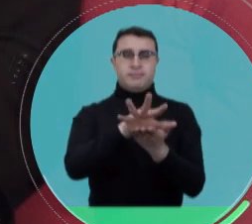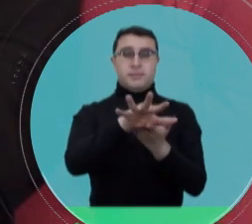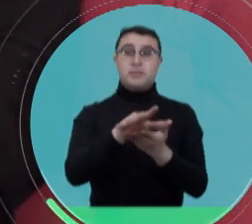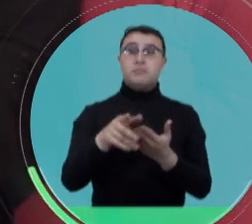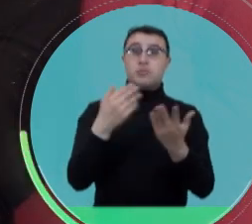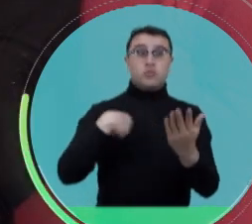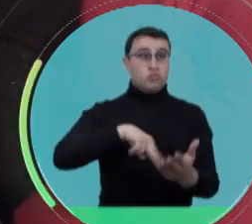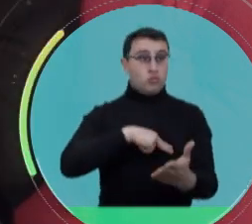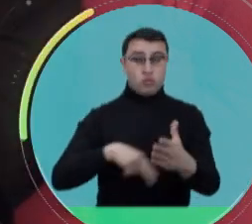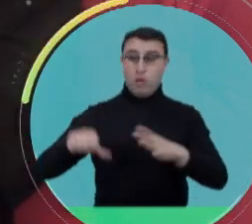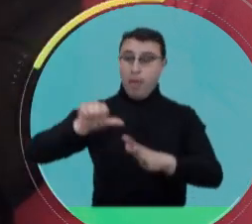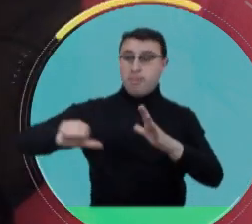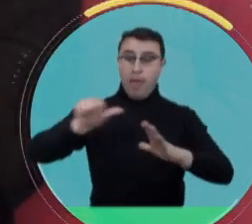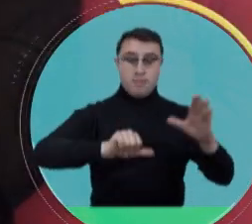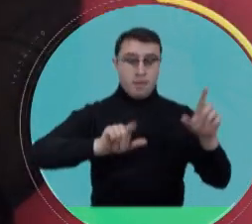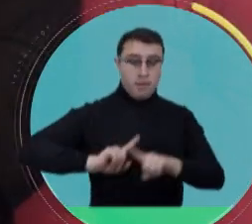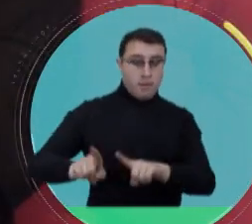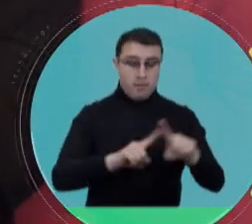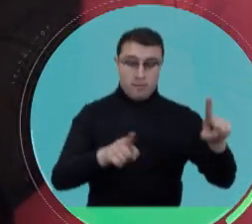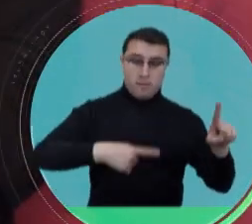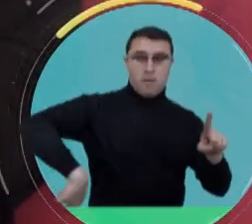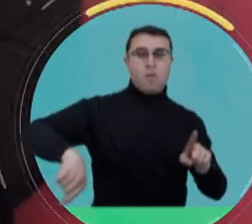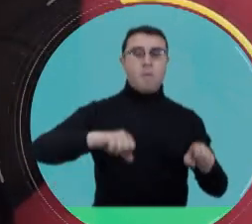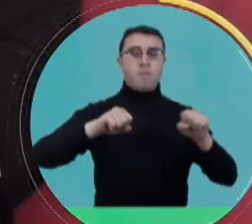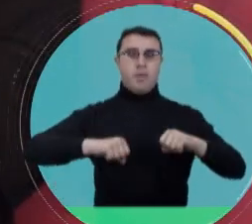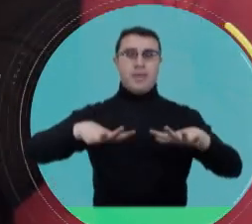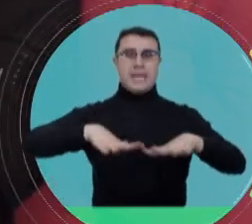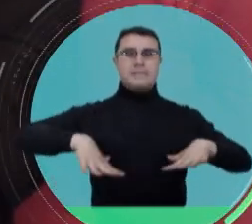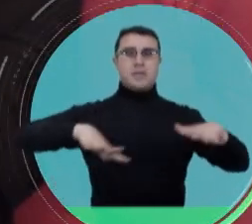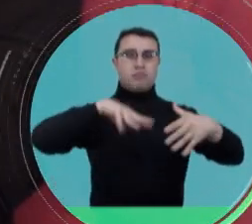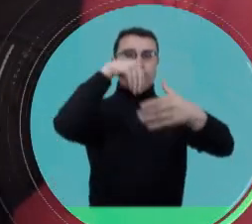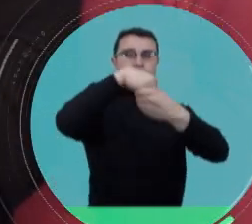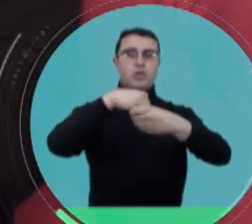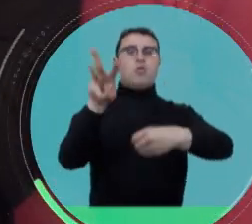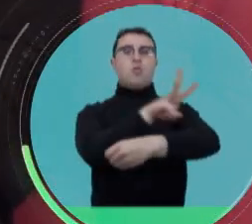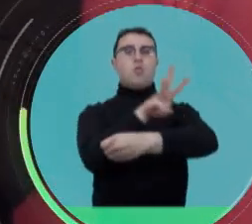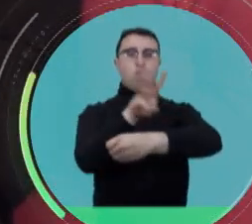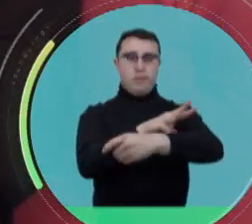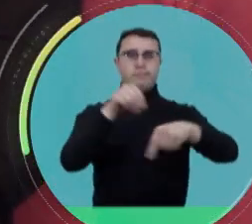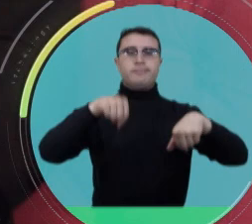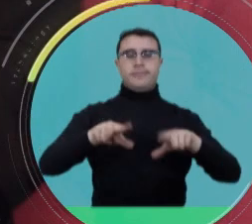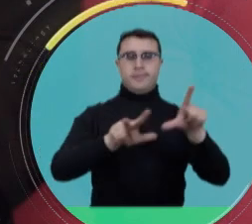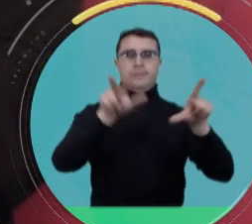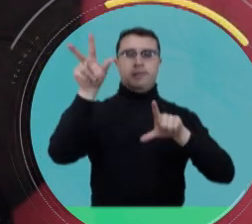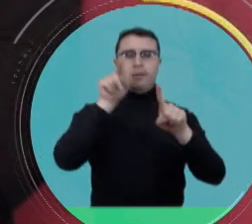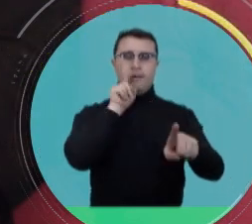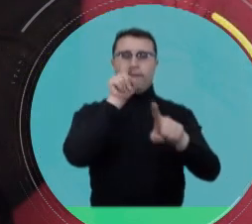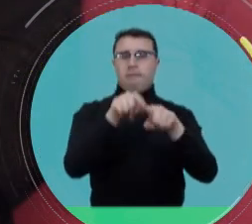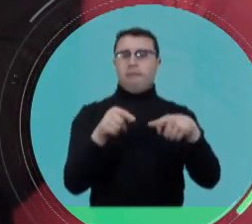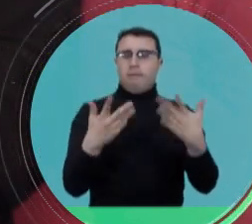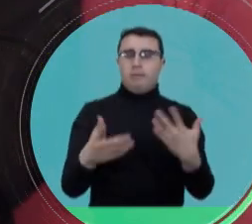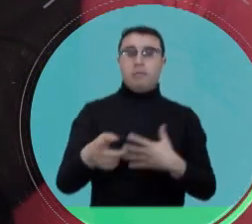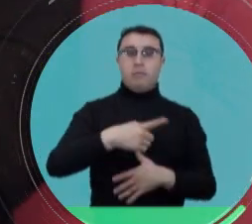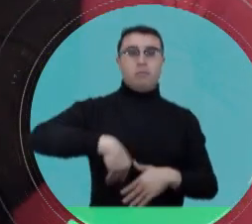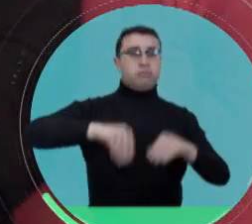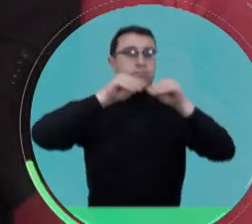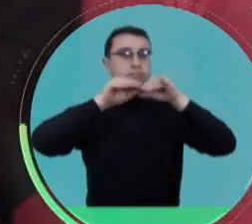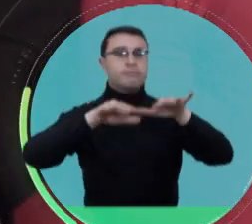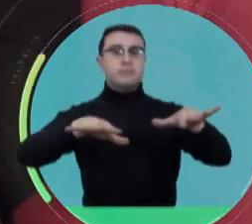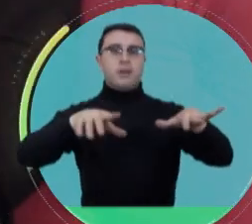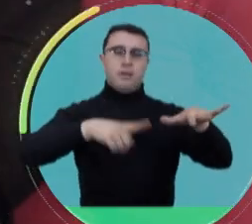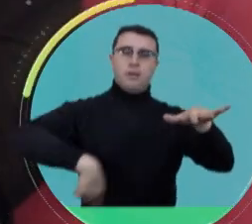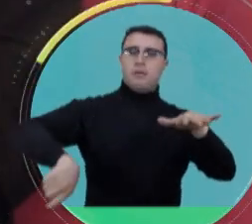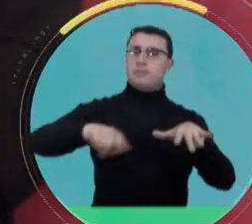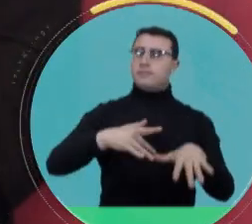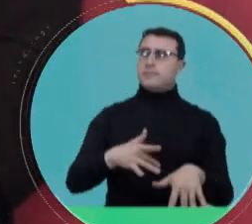multimediales eh cada departamento nuestra misión es que tenga eh un espacio dentro de la página web del Canal 13 para que